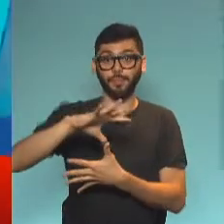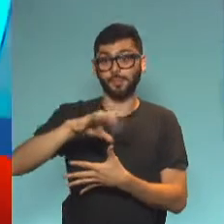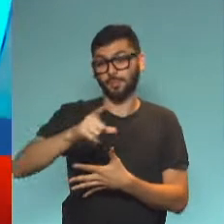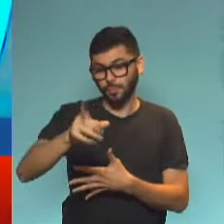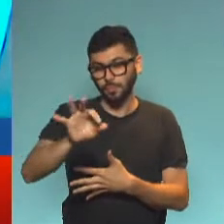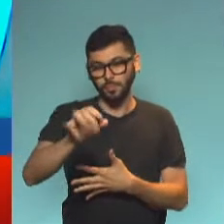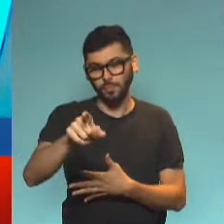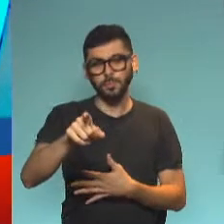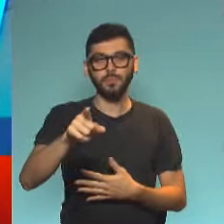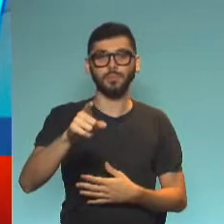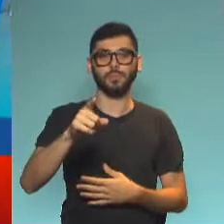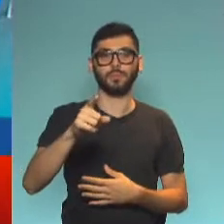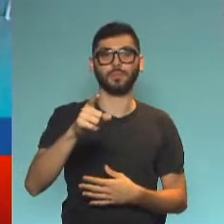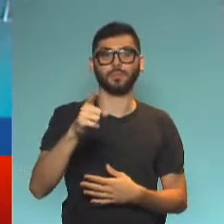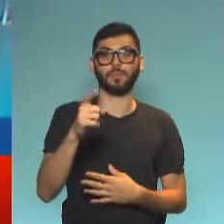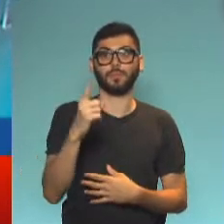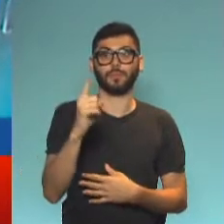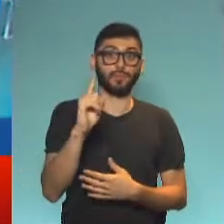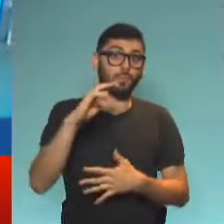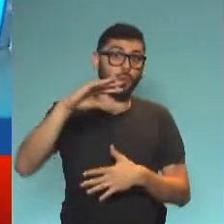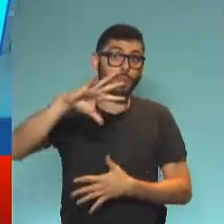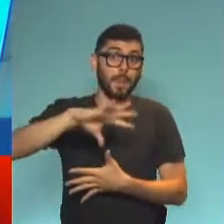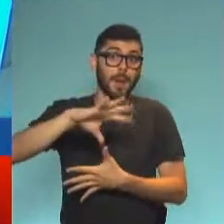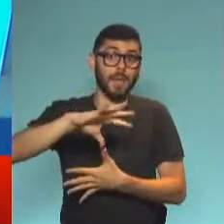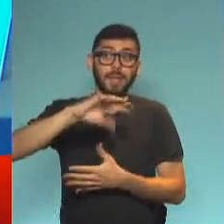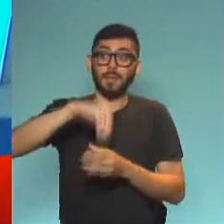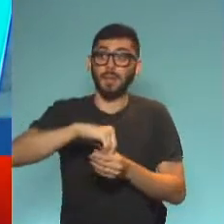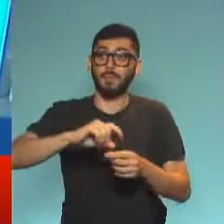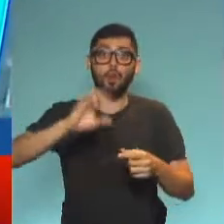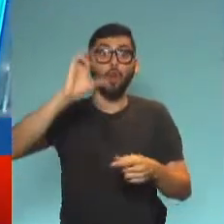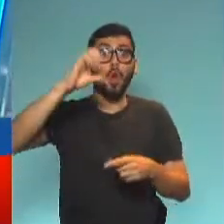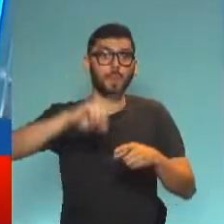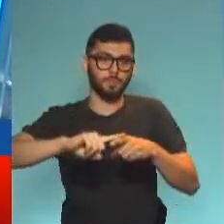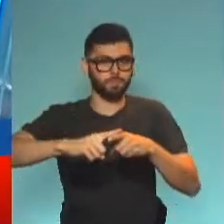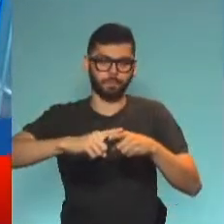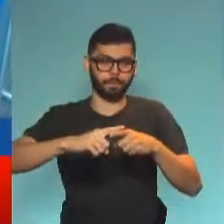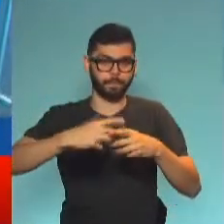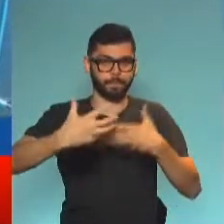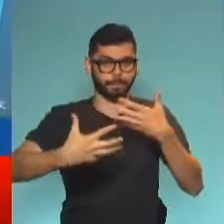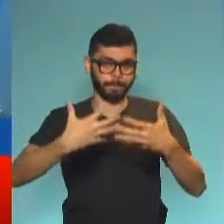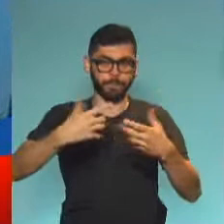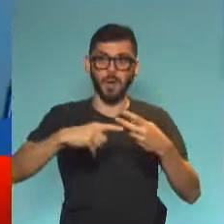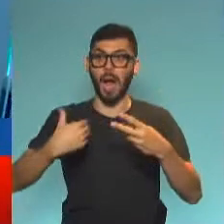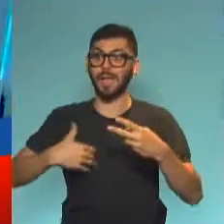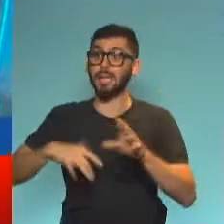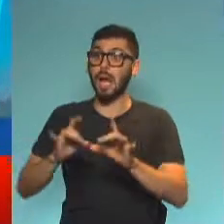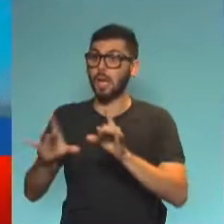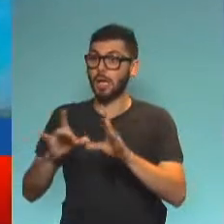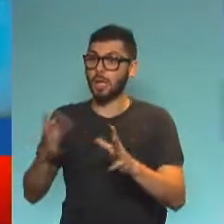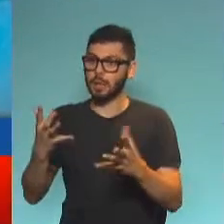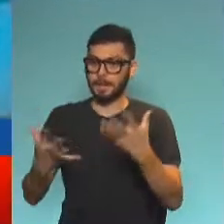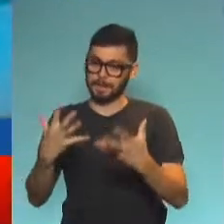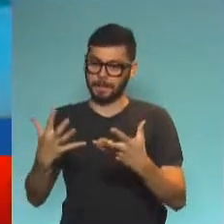tocado acá, pero que viene siendo afectada también por la situación política de Colombia, por la situación epidemiológica de Argentina y